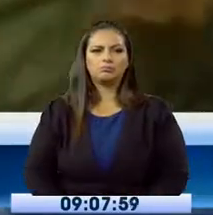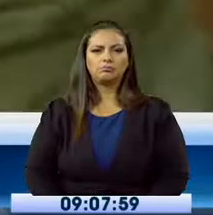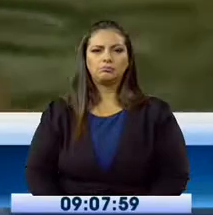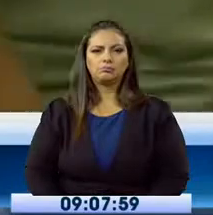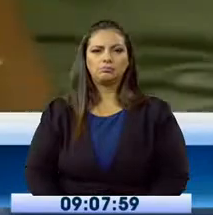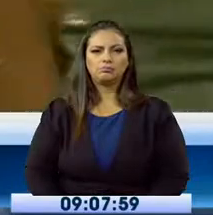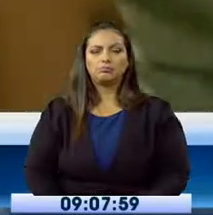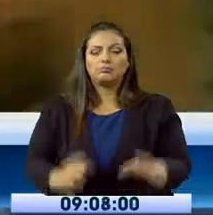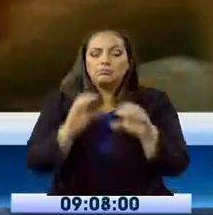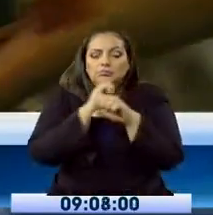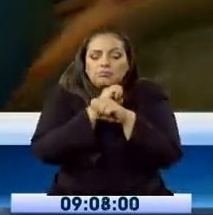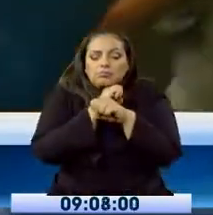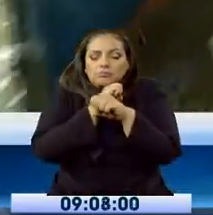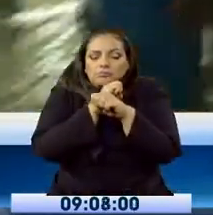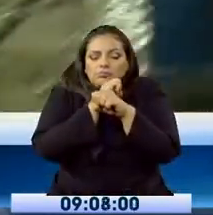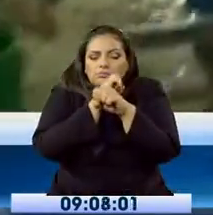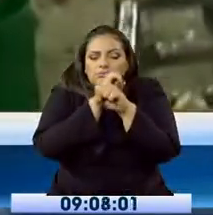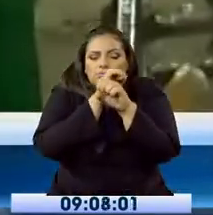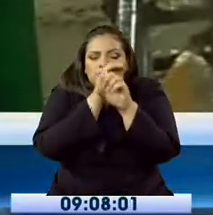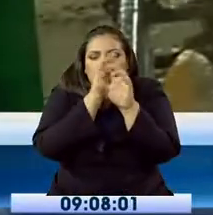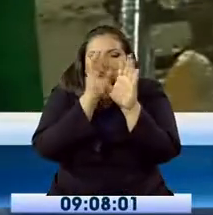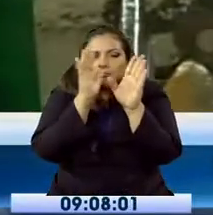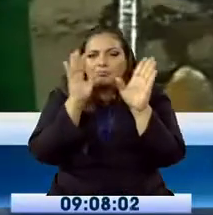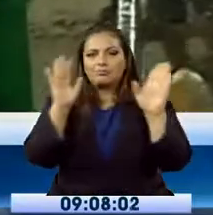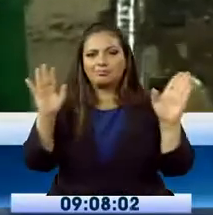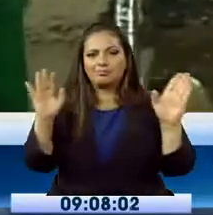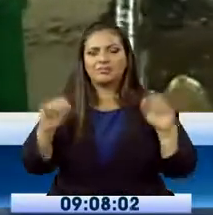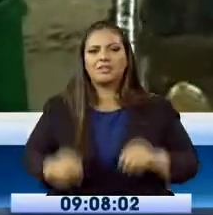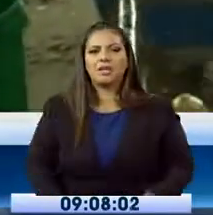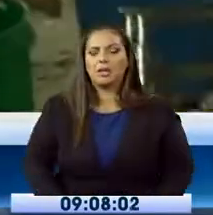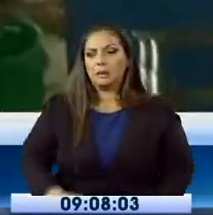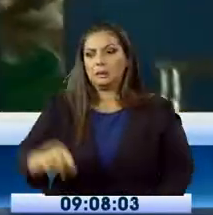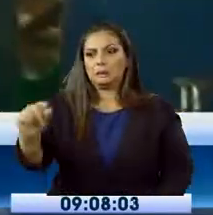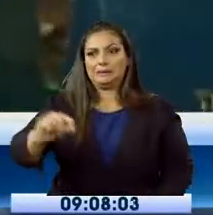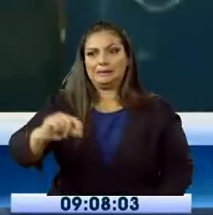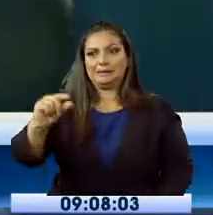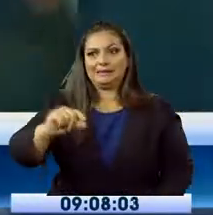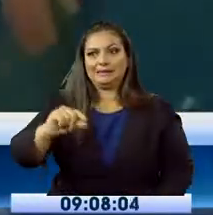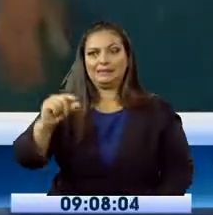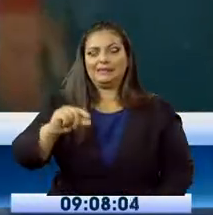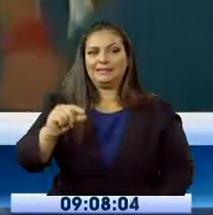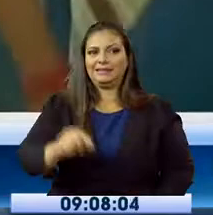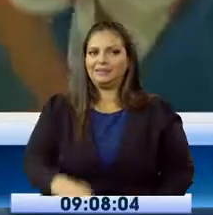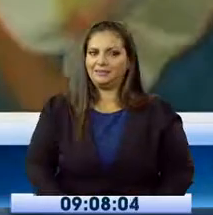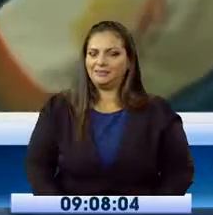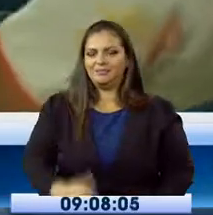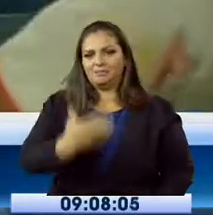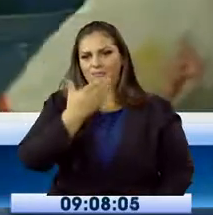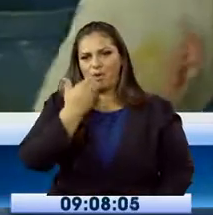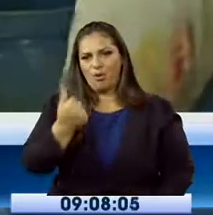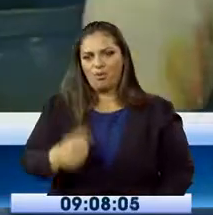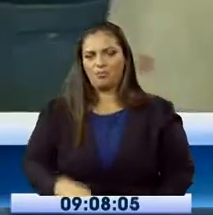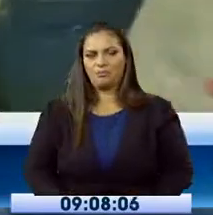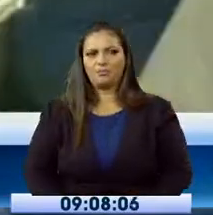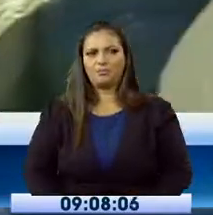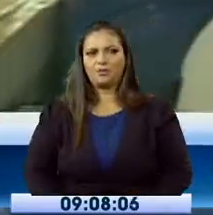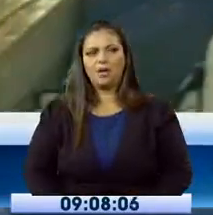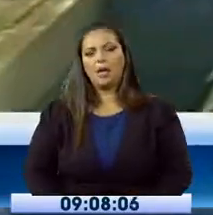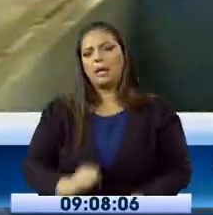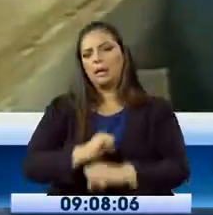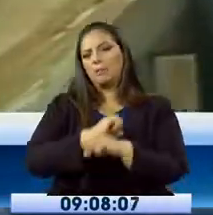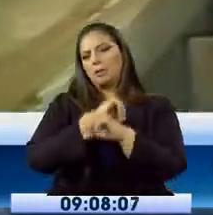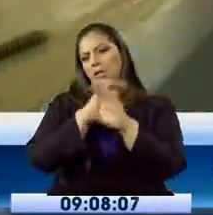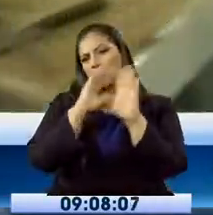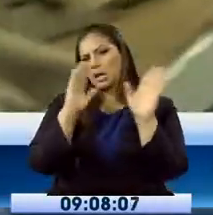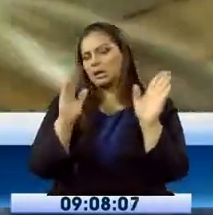en la madrugada, puede alcanzar incluso otro tipo de precios, ¿no? Sí, hay gente que viene en la madrugada. O usted venga en la mañana y puede alcanzar, por